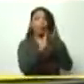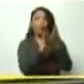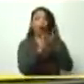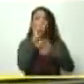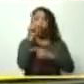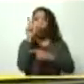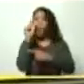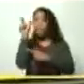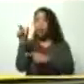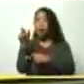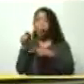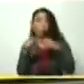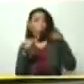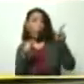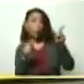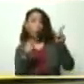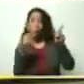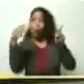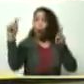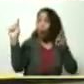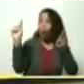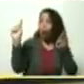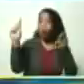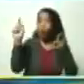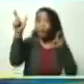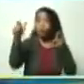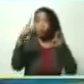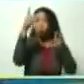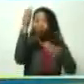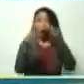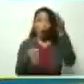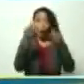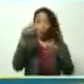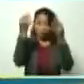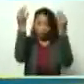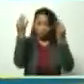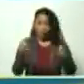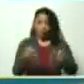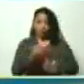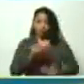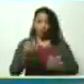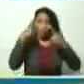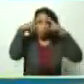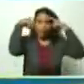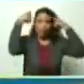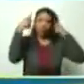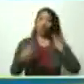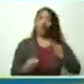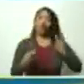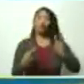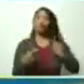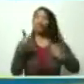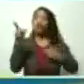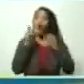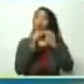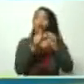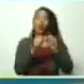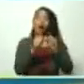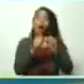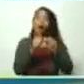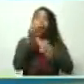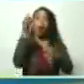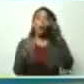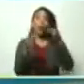cliente a otro de los que los clientes de una abogada litigante pues y le decían si usted sigue con la abogada Cilia